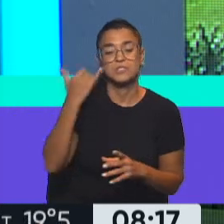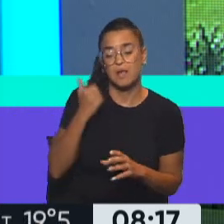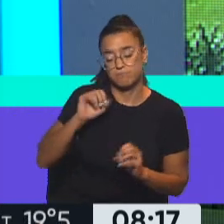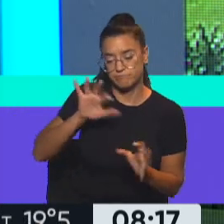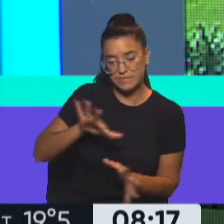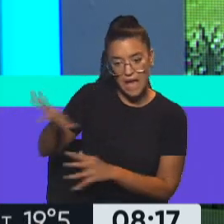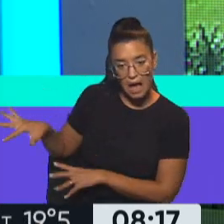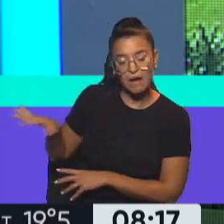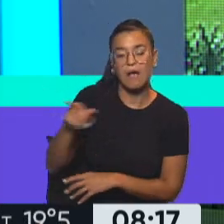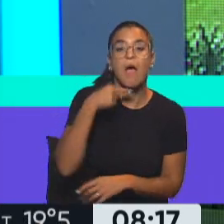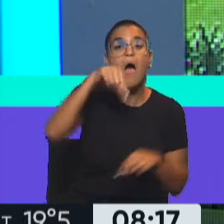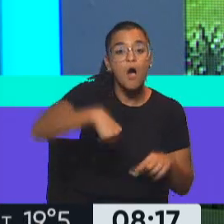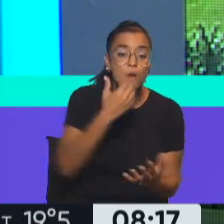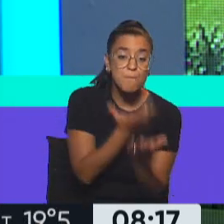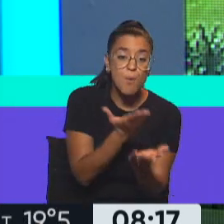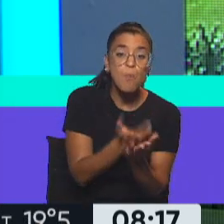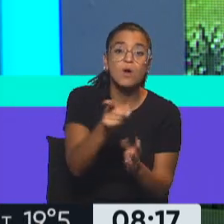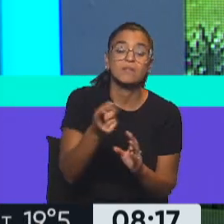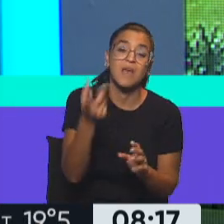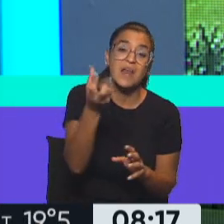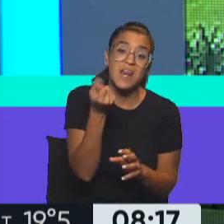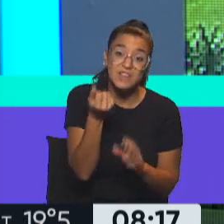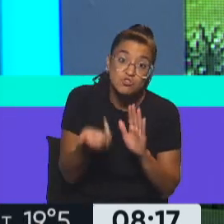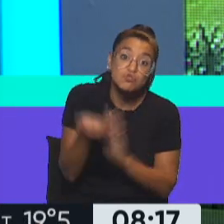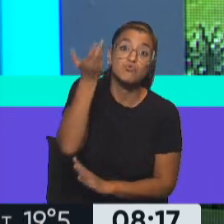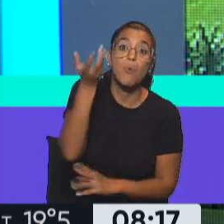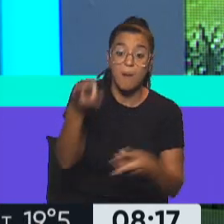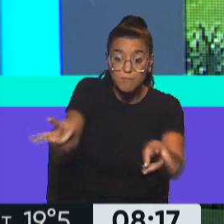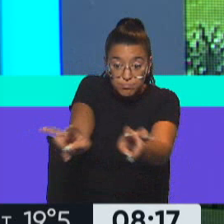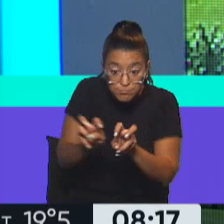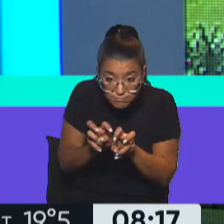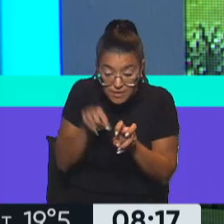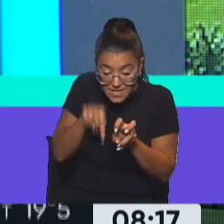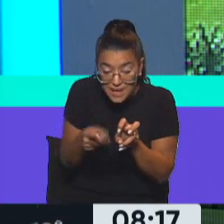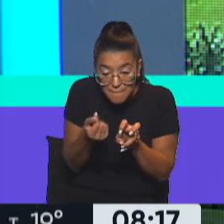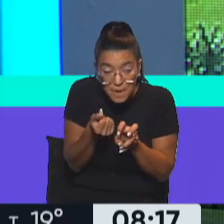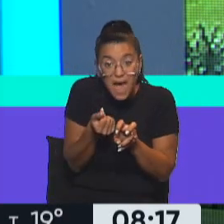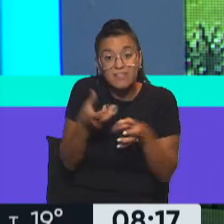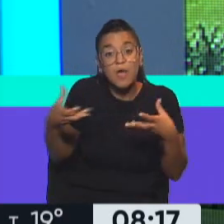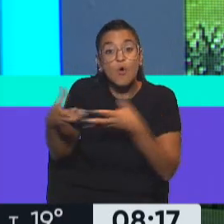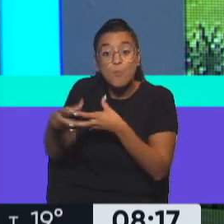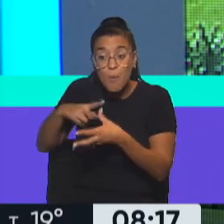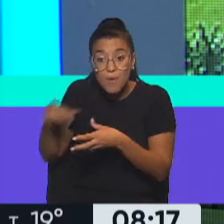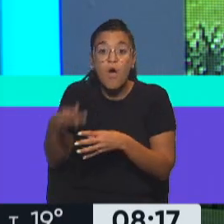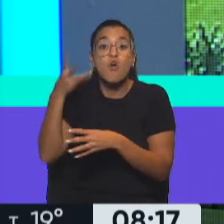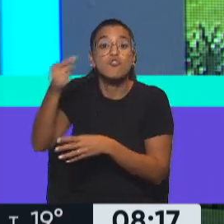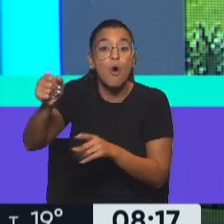desconsiderado. Y ahora lo que se está planteando es que con esta suba de retenciones, el dinero que entra directamente del fideicomiso